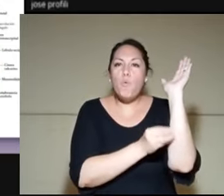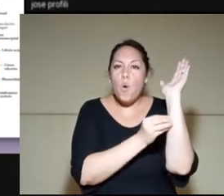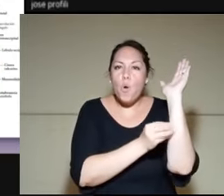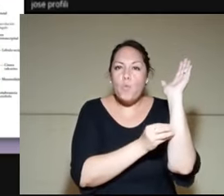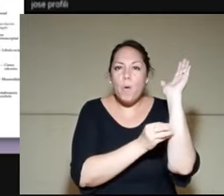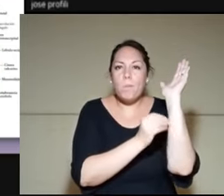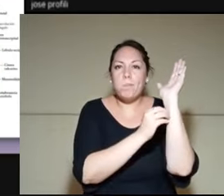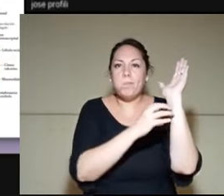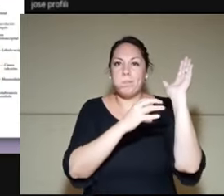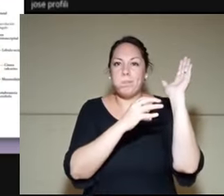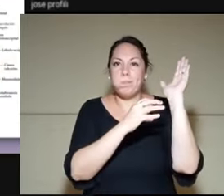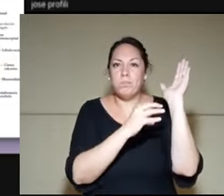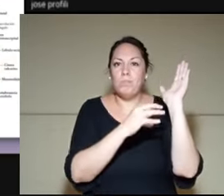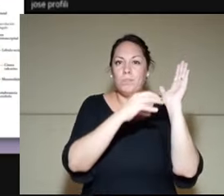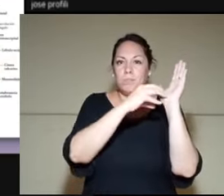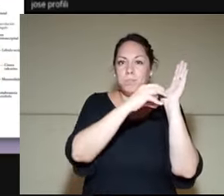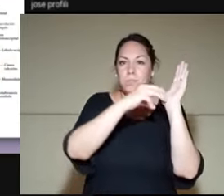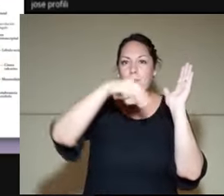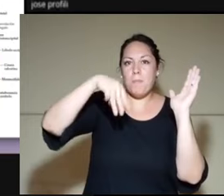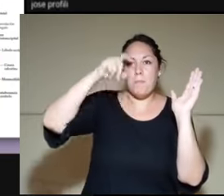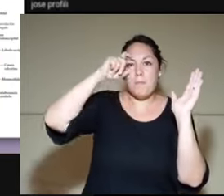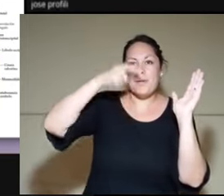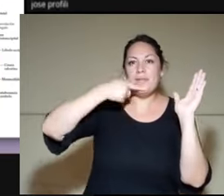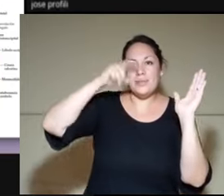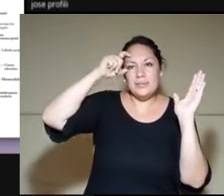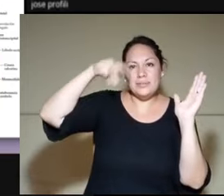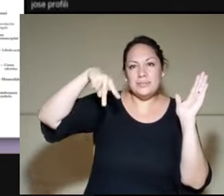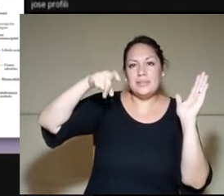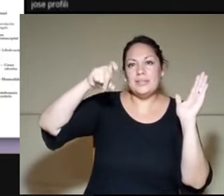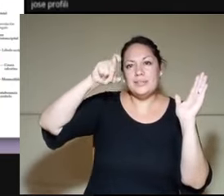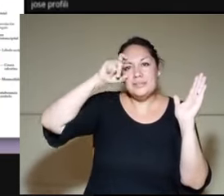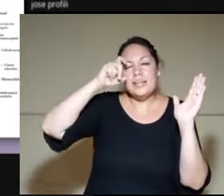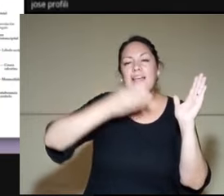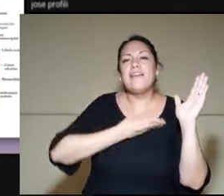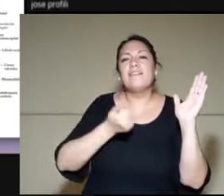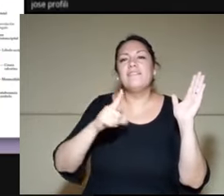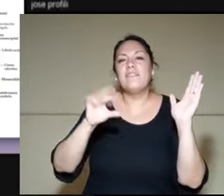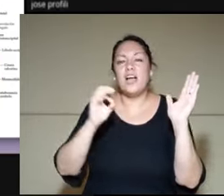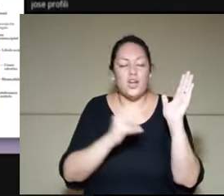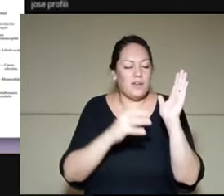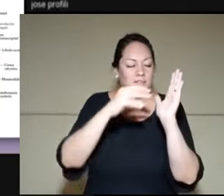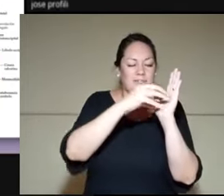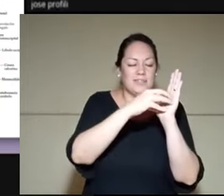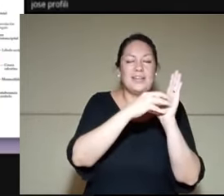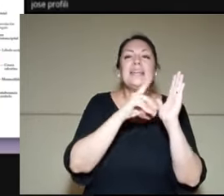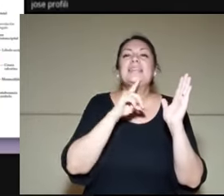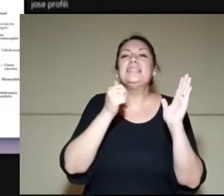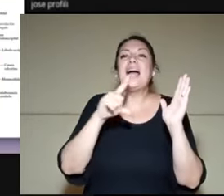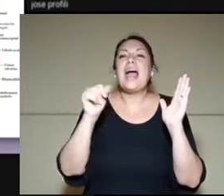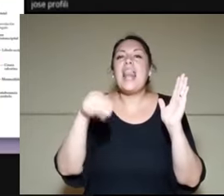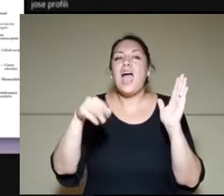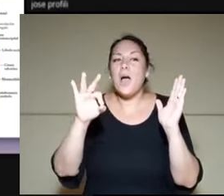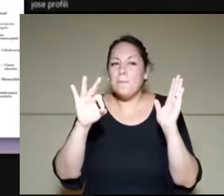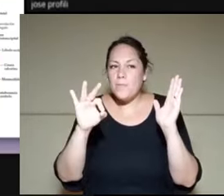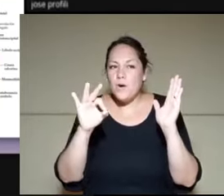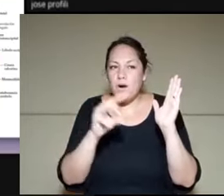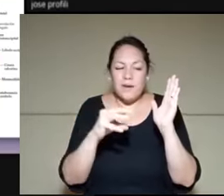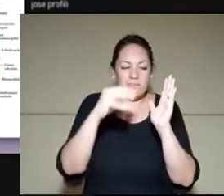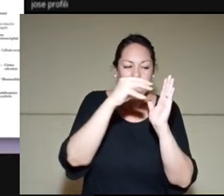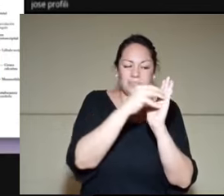bulbo, la protuberancia, el mesencéfalo. Arriba del mesencéfalo el